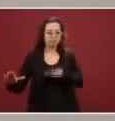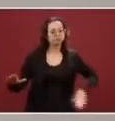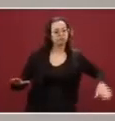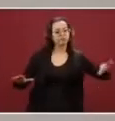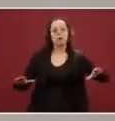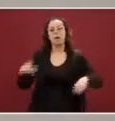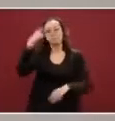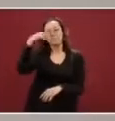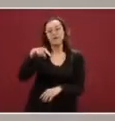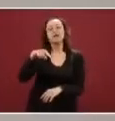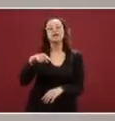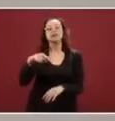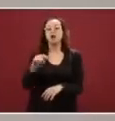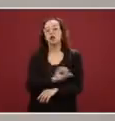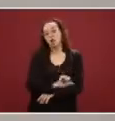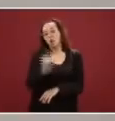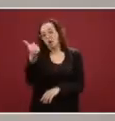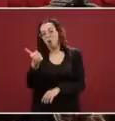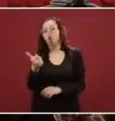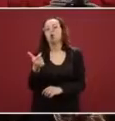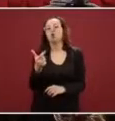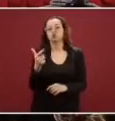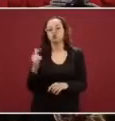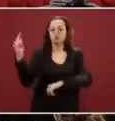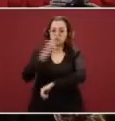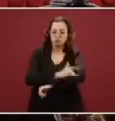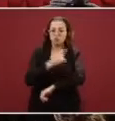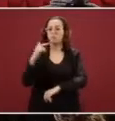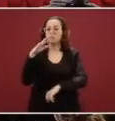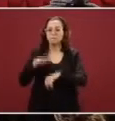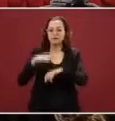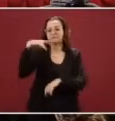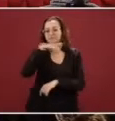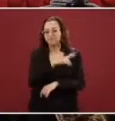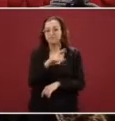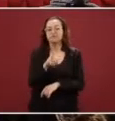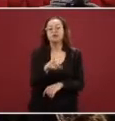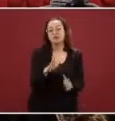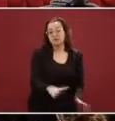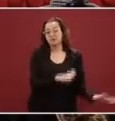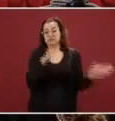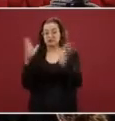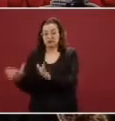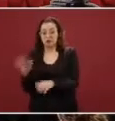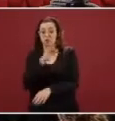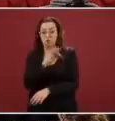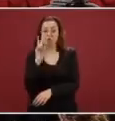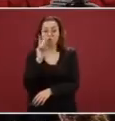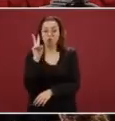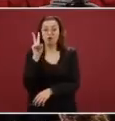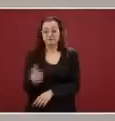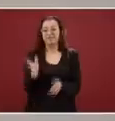entrada rápida a las pistas, entre pistas y plataformas. E inclusive aquí ya ven ustedes lo que es la plataforma principal de